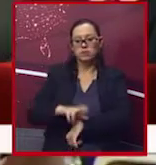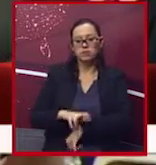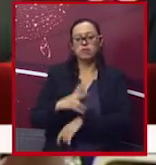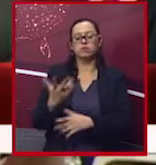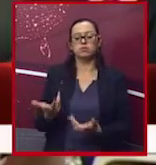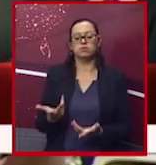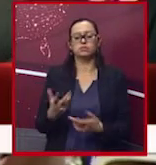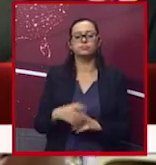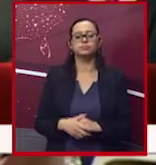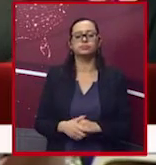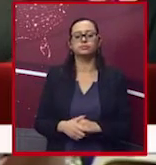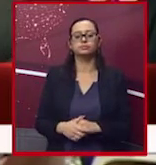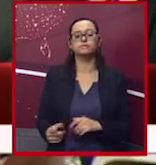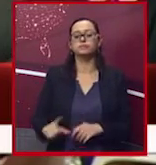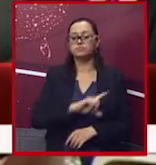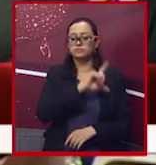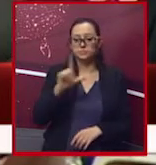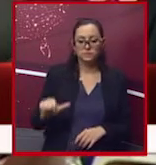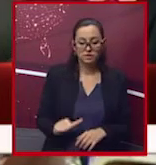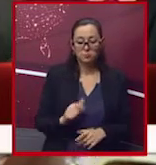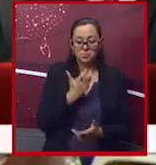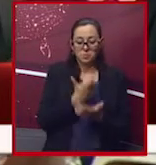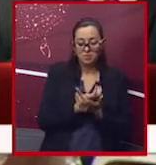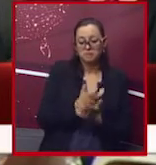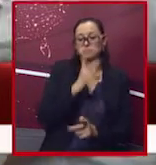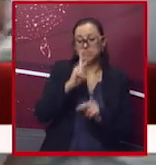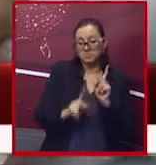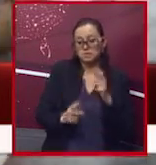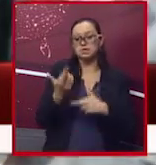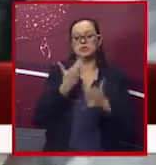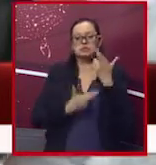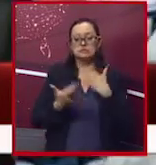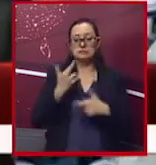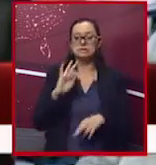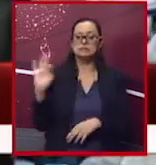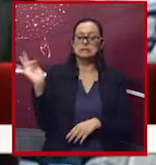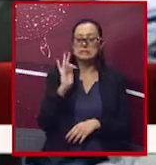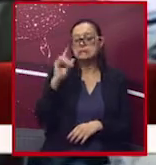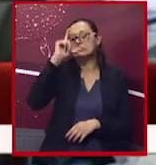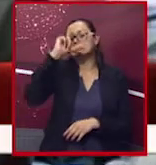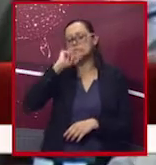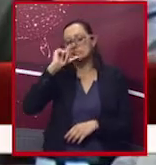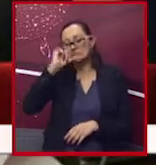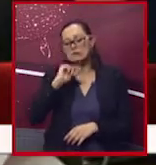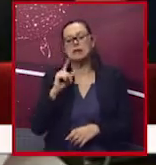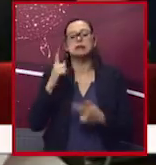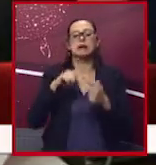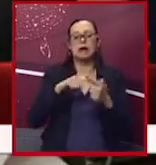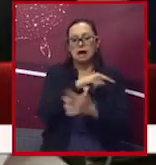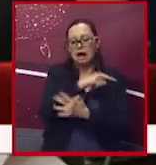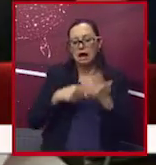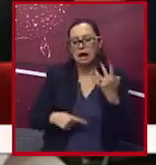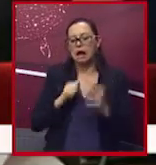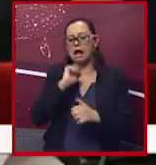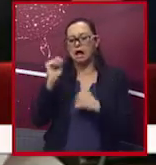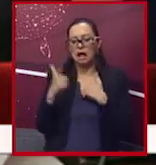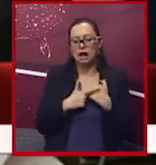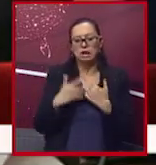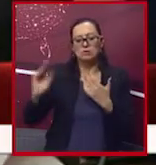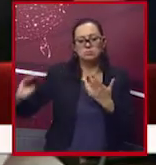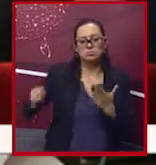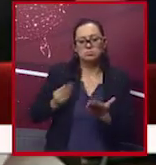Parlamentarios. Luego de que se levantó el receso, se analizaron las probables fallas de técnica legislativa de la minuta recibida por la Cámara de